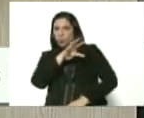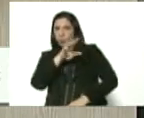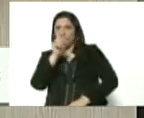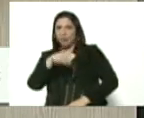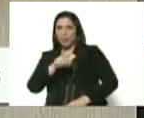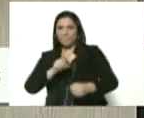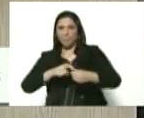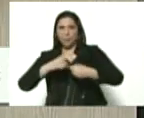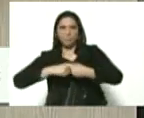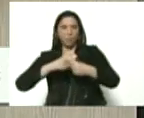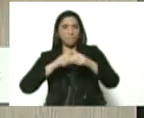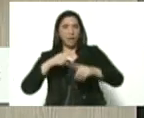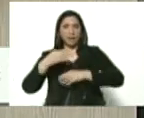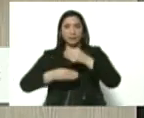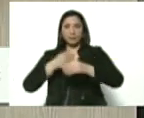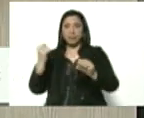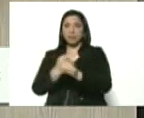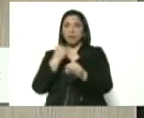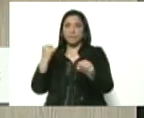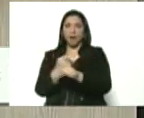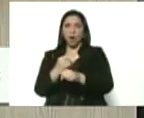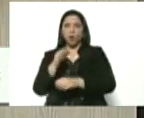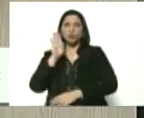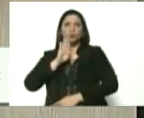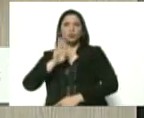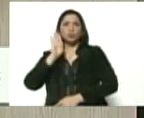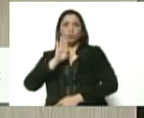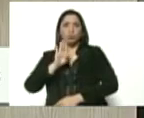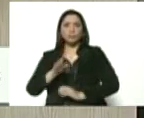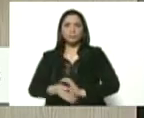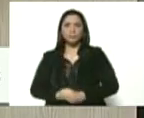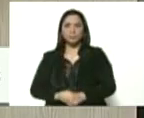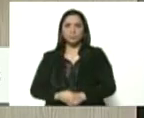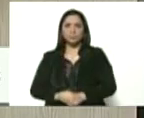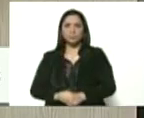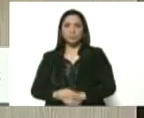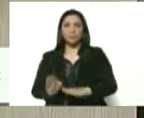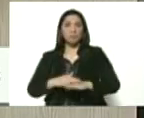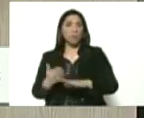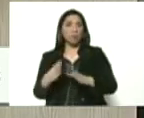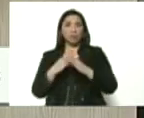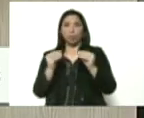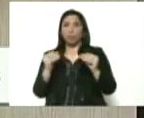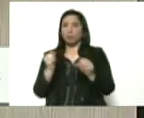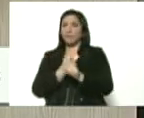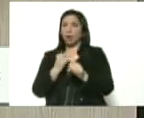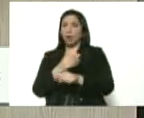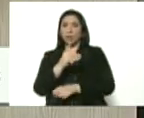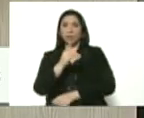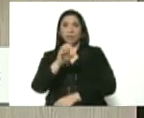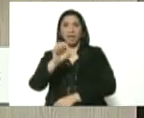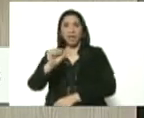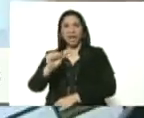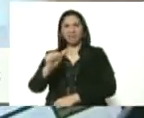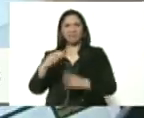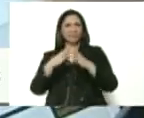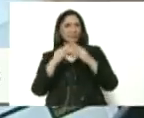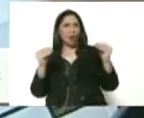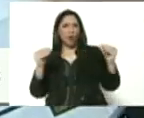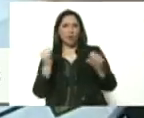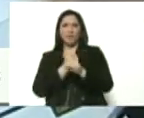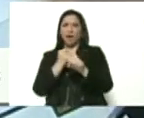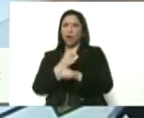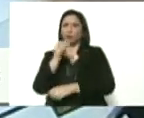recluta para hacer los trabajos sucios, que es un eufemismo porque todos los trabajos de la DEA son trabajos sucios, que fue